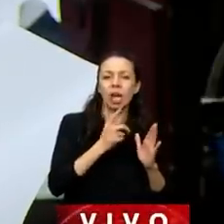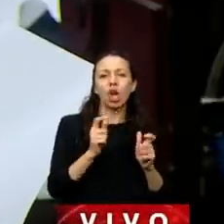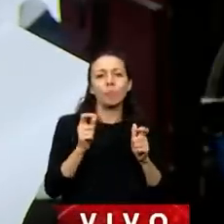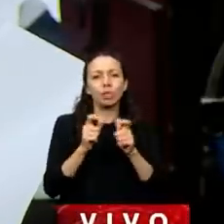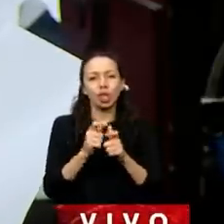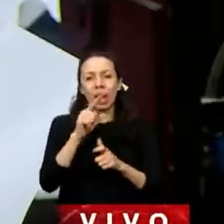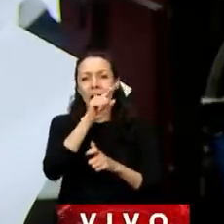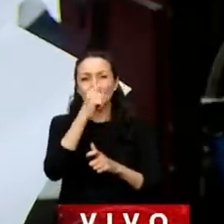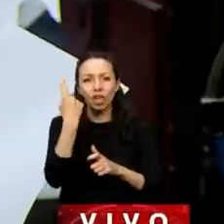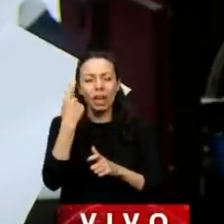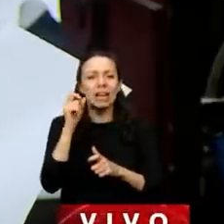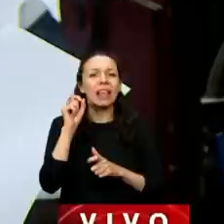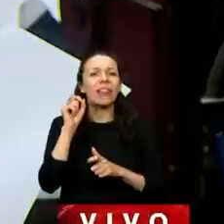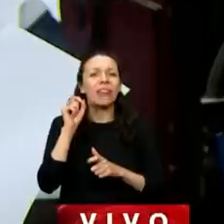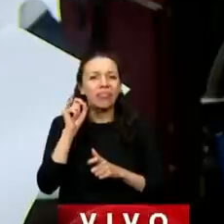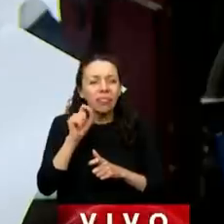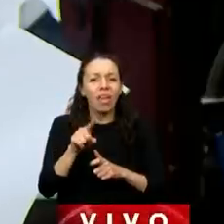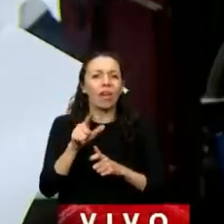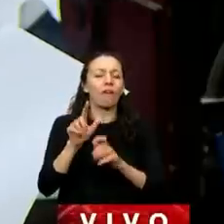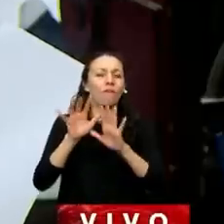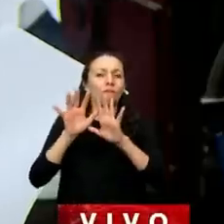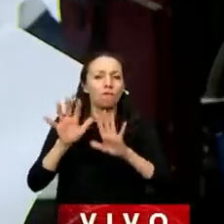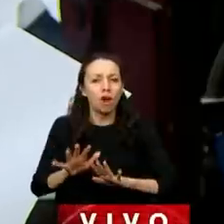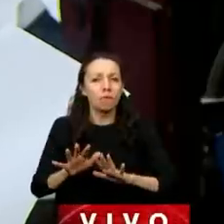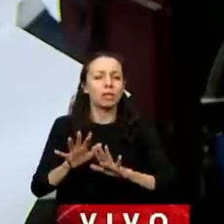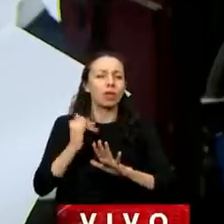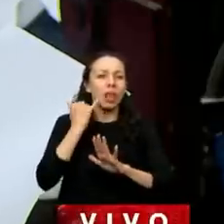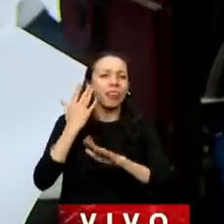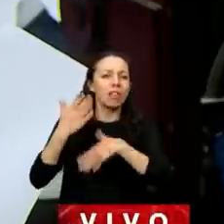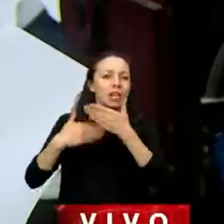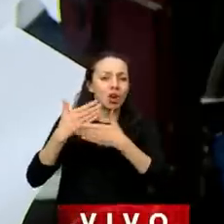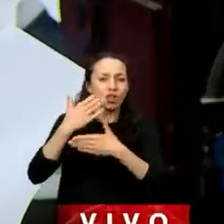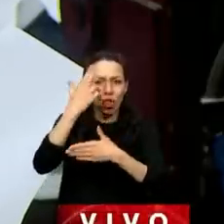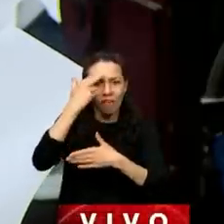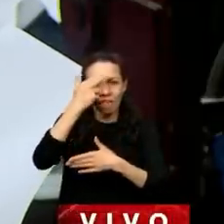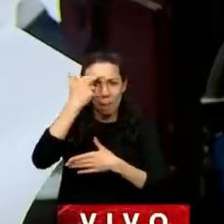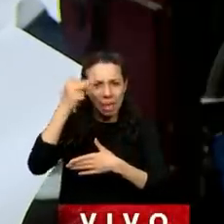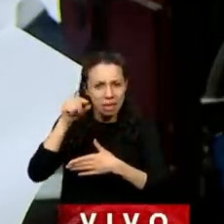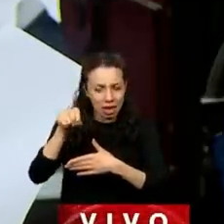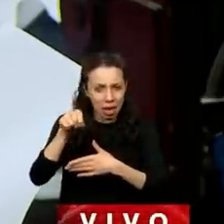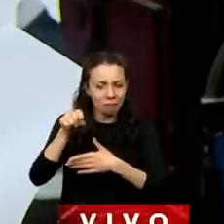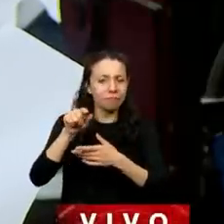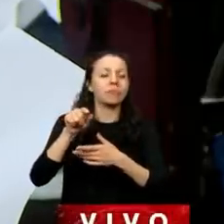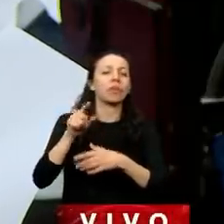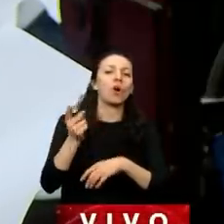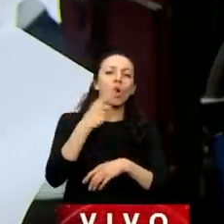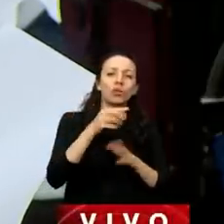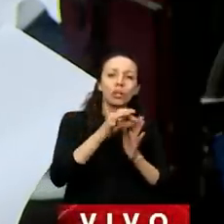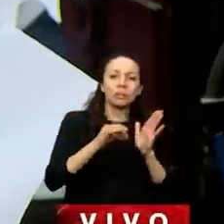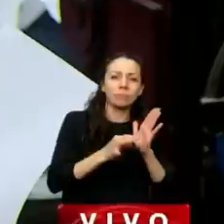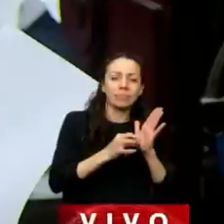Comisión Nacional de Formación y Desarrollo de la Enfermería, y en el inciso